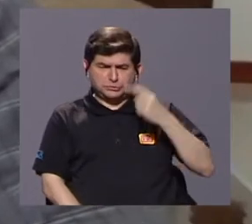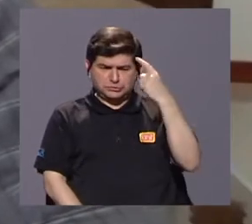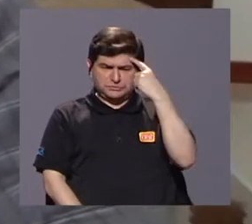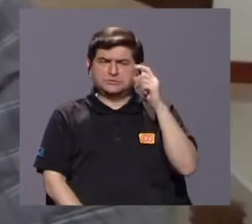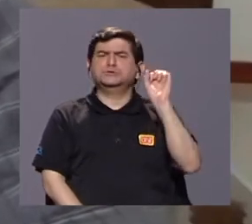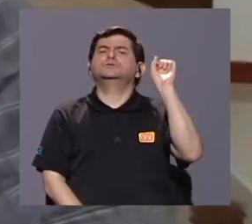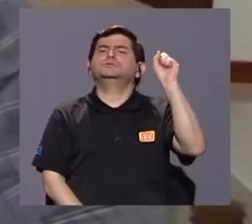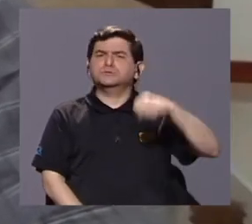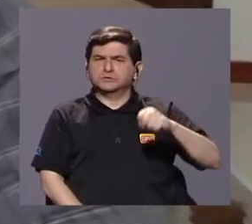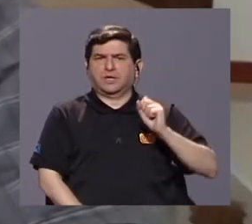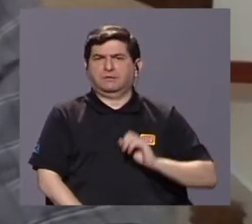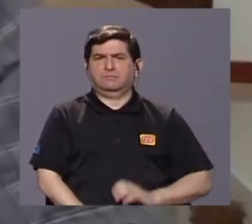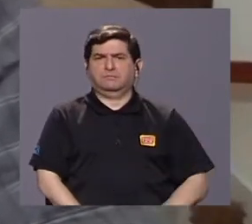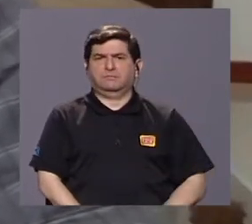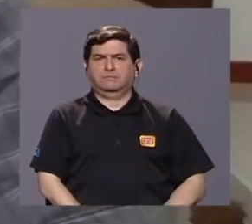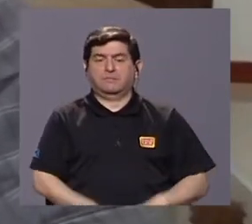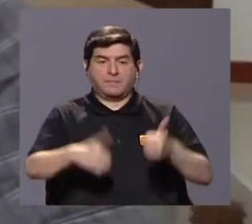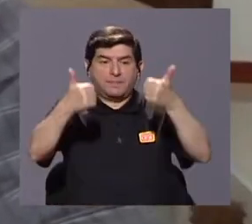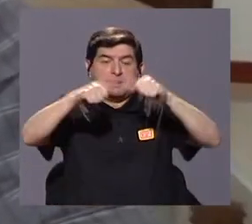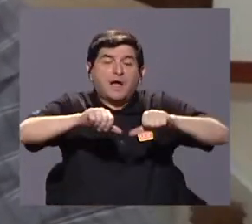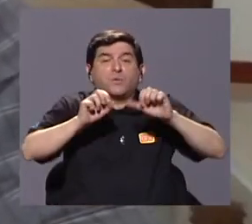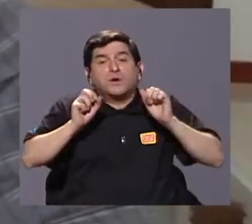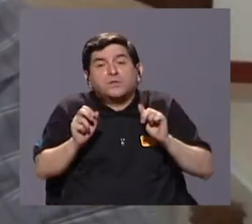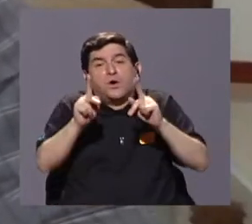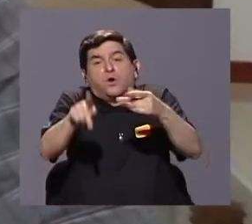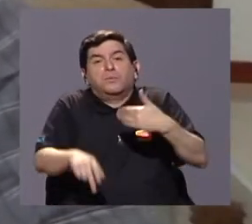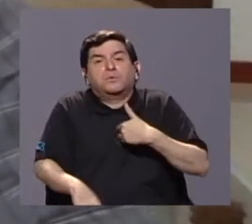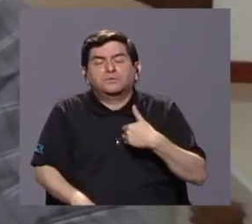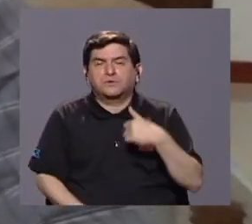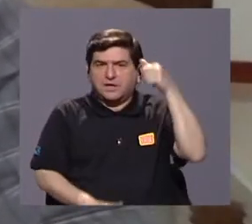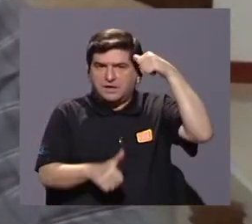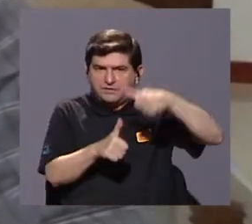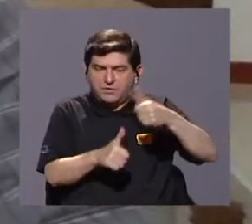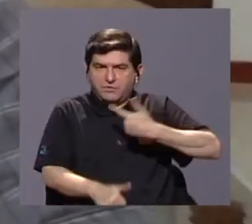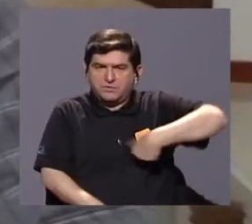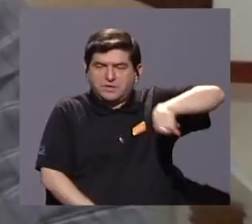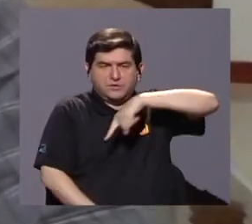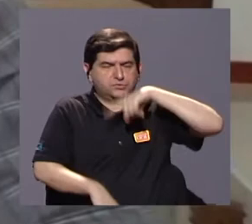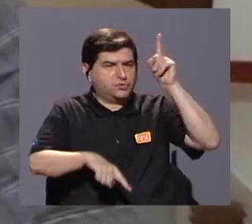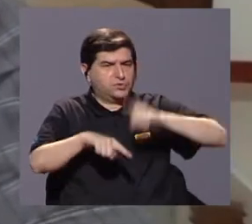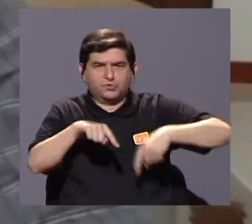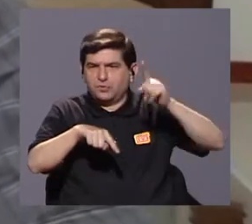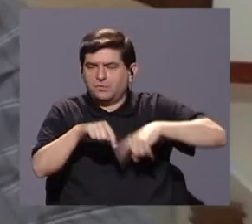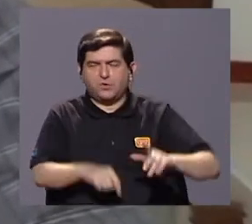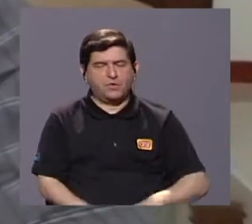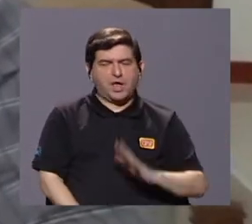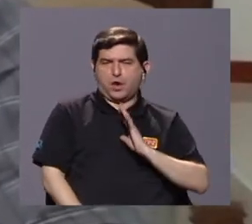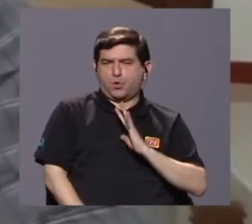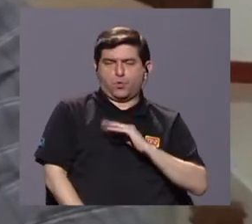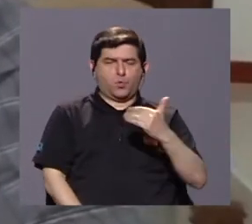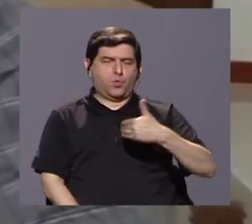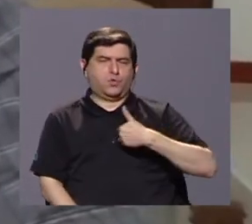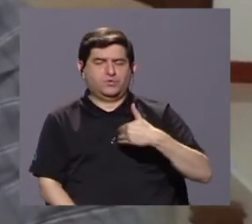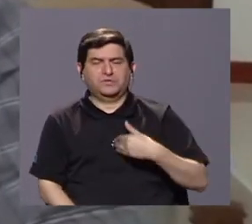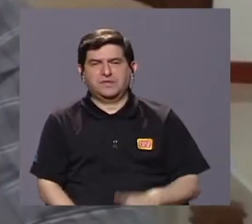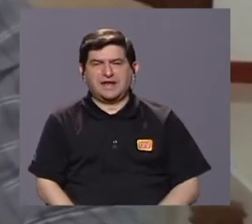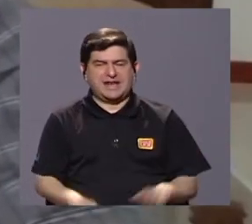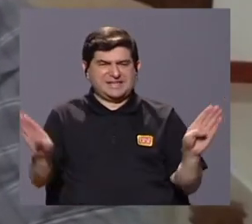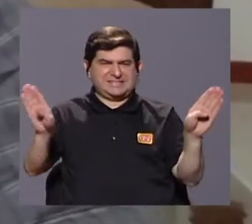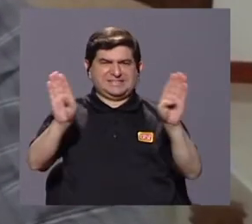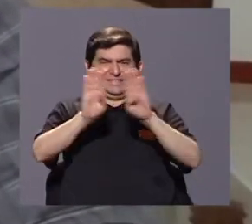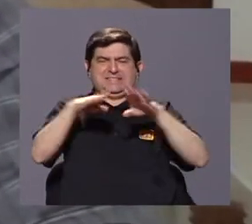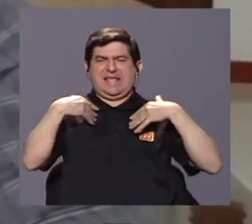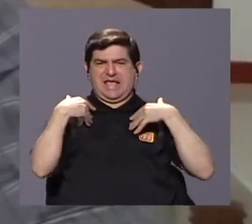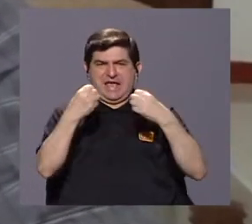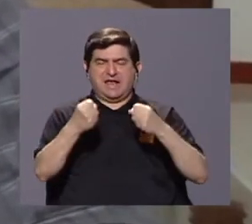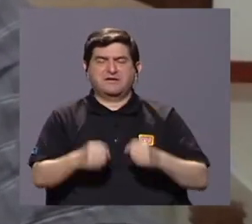sí, se ha hecho según las posibilidades. Hay que recordar que nosotros no nos podemos dar el lujo de tener cierres